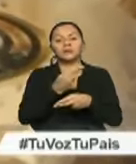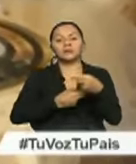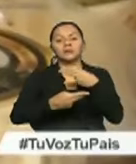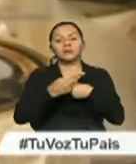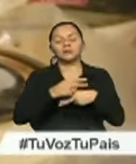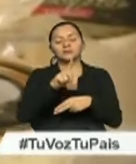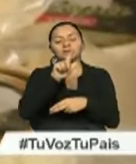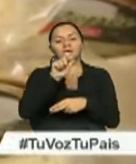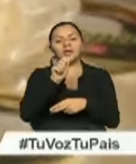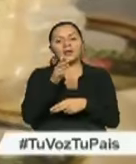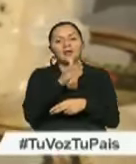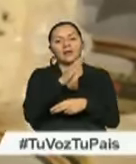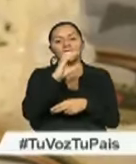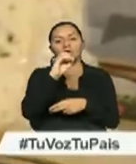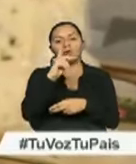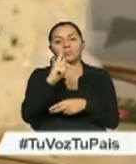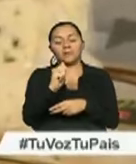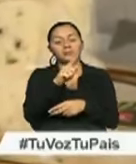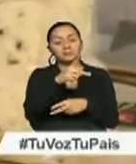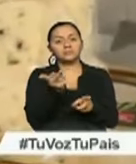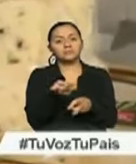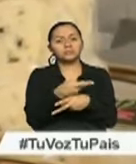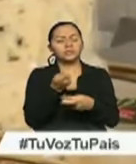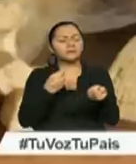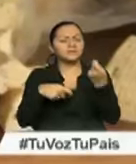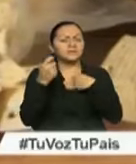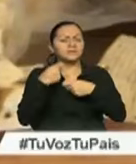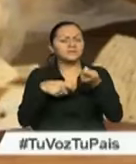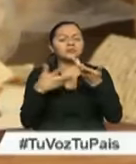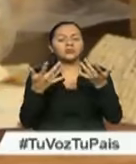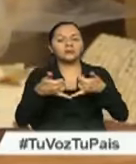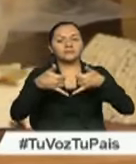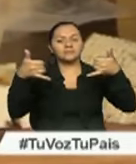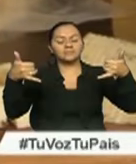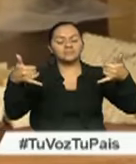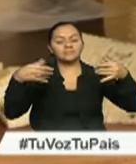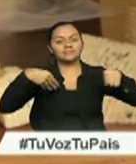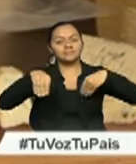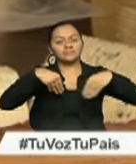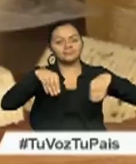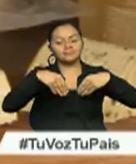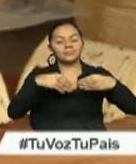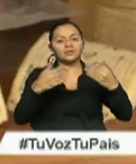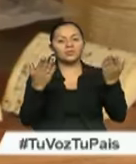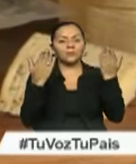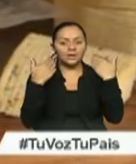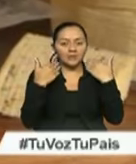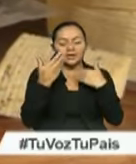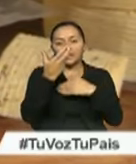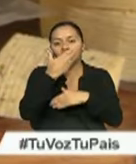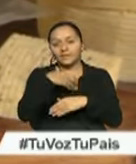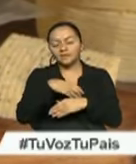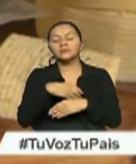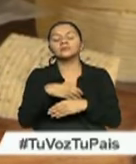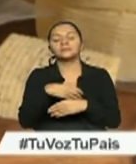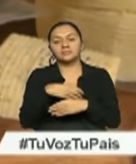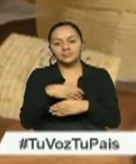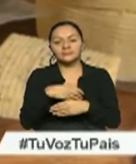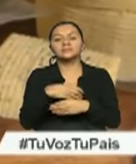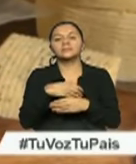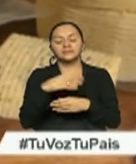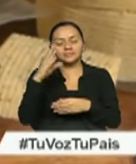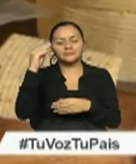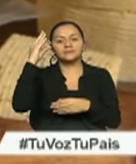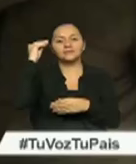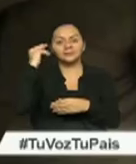La Copa. Sus productos ya empiezan a ubicarse en los frigoríficos de grandes cadenas de supermercados de Guayaquil, Ambato,